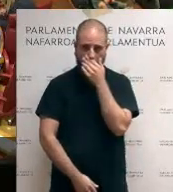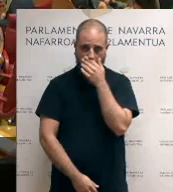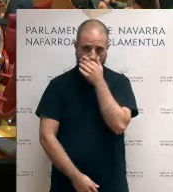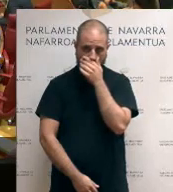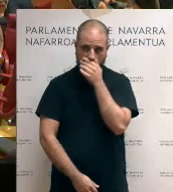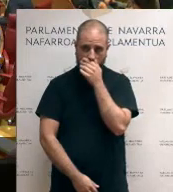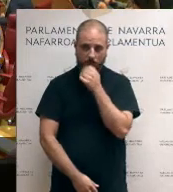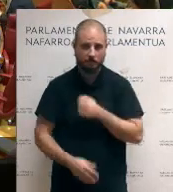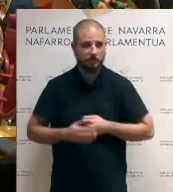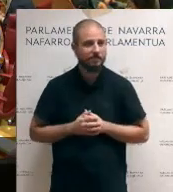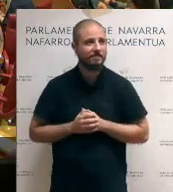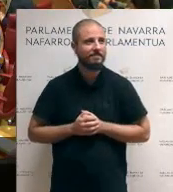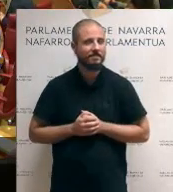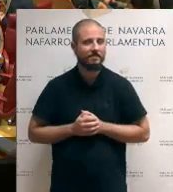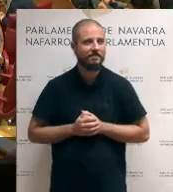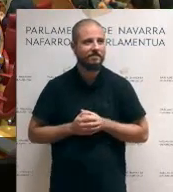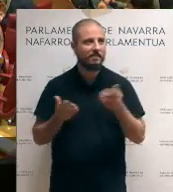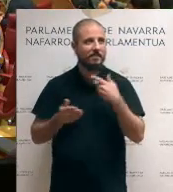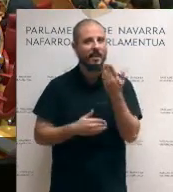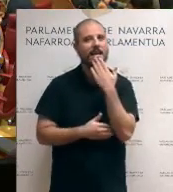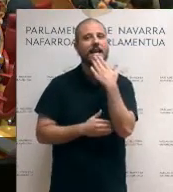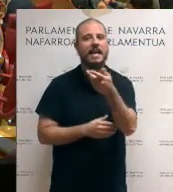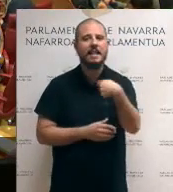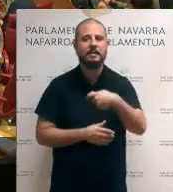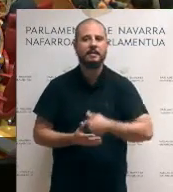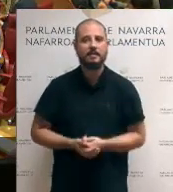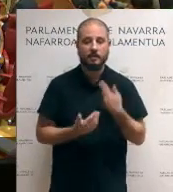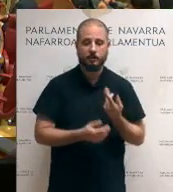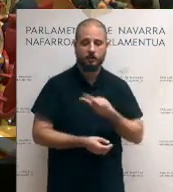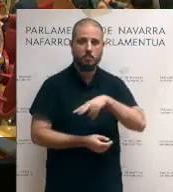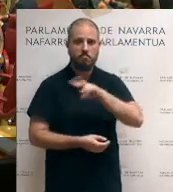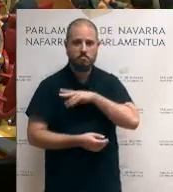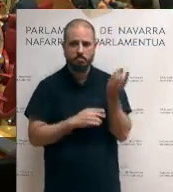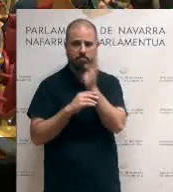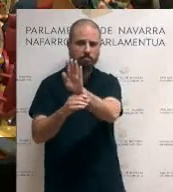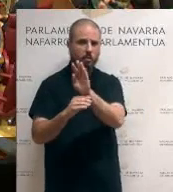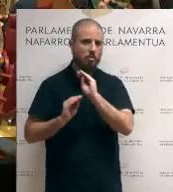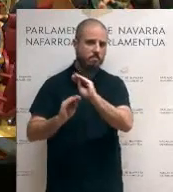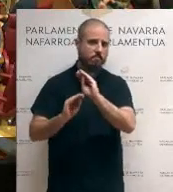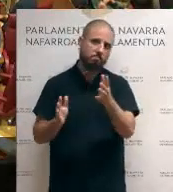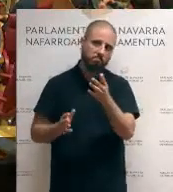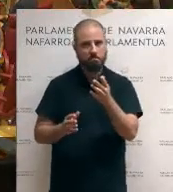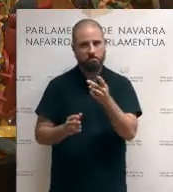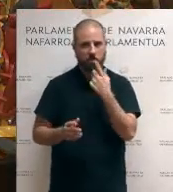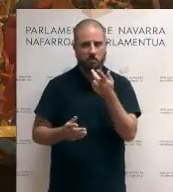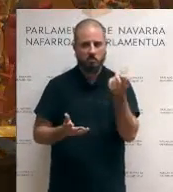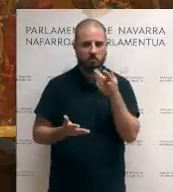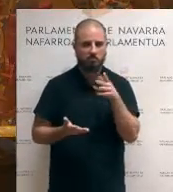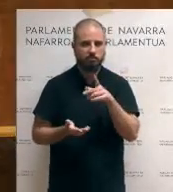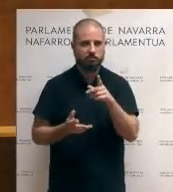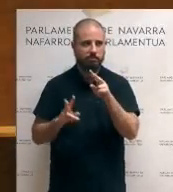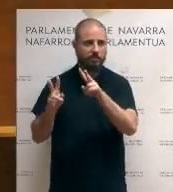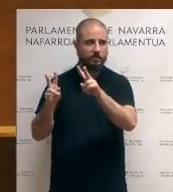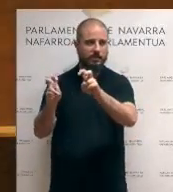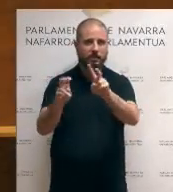Pues gracias, presidenta. Nos presenta Vox hoy aquí una moción, permítanme llamarla escoba, que recoge muchos de los temas